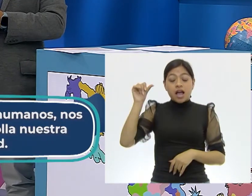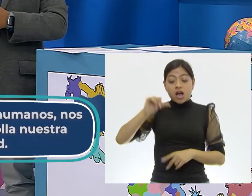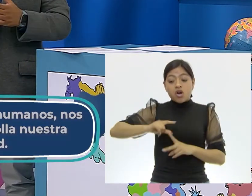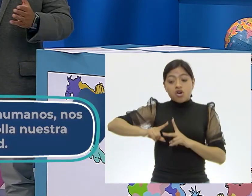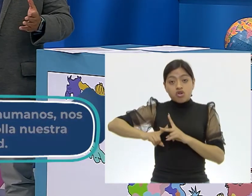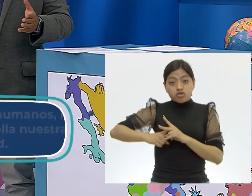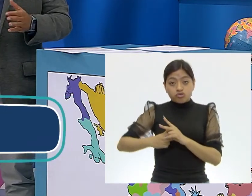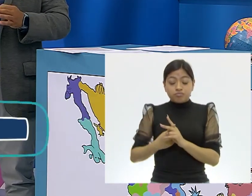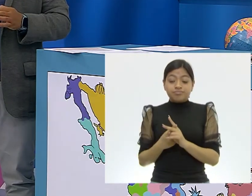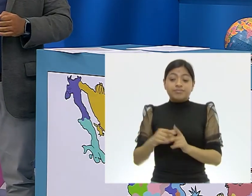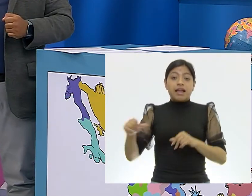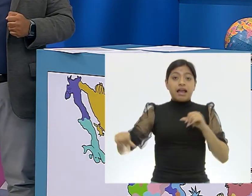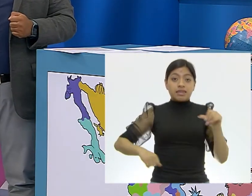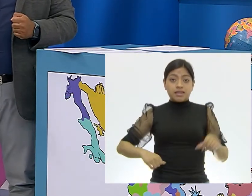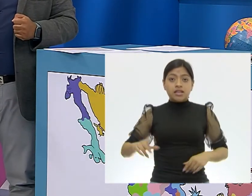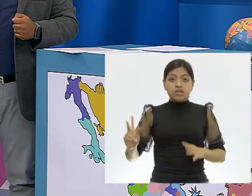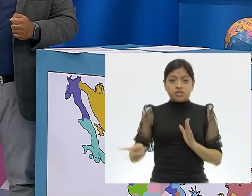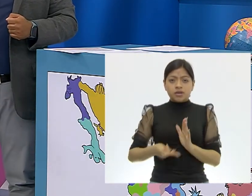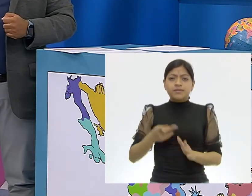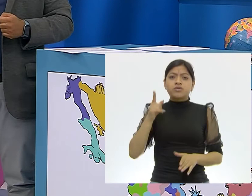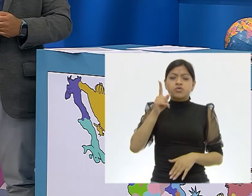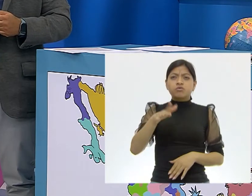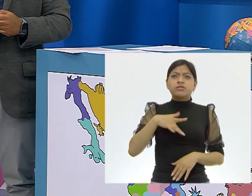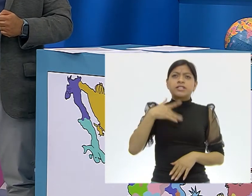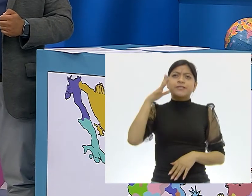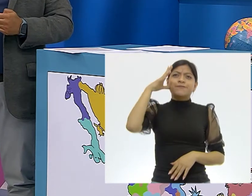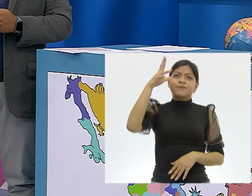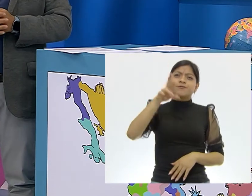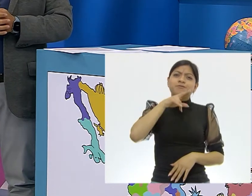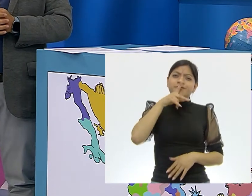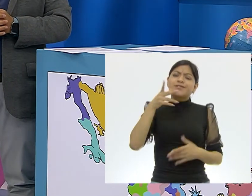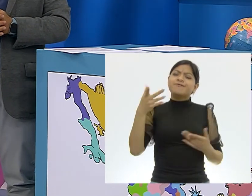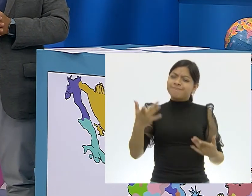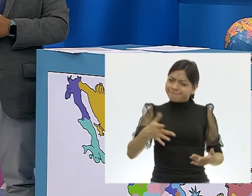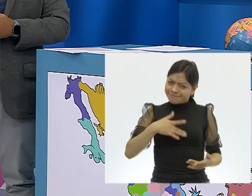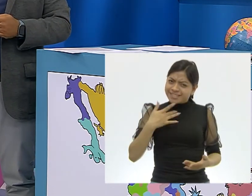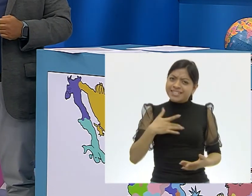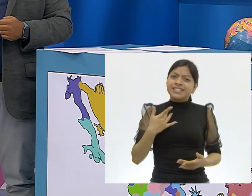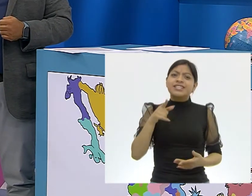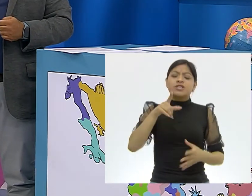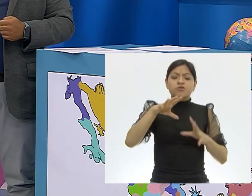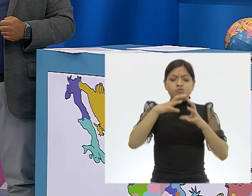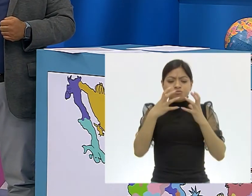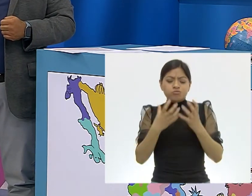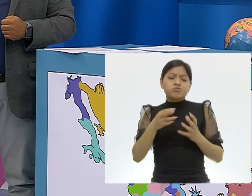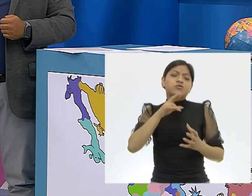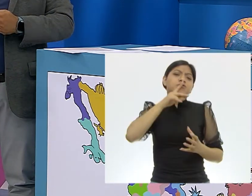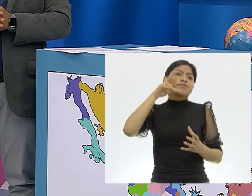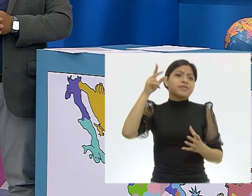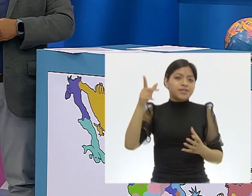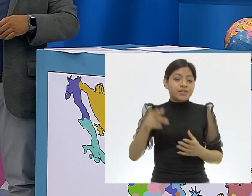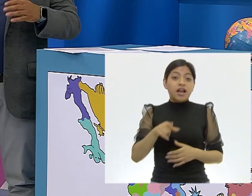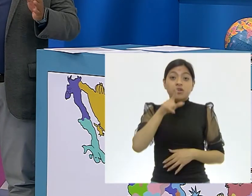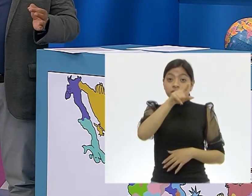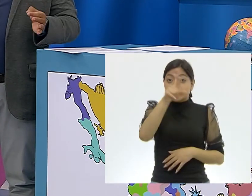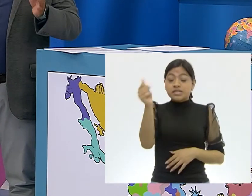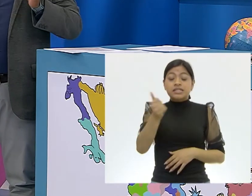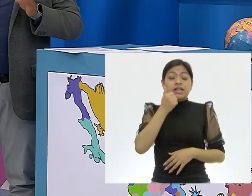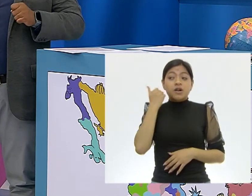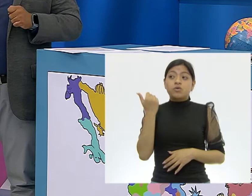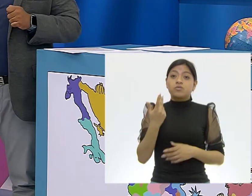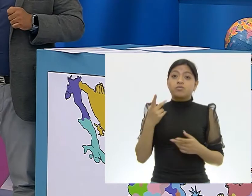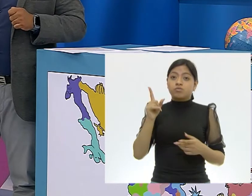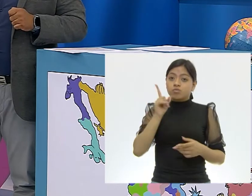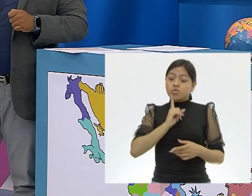actividades, los invitamos a renovar la esperanza, a seguir construyendo un mundo mejor. Alumnas, alumnos, maestras